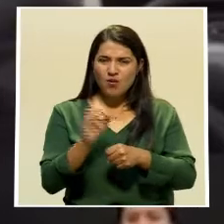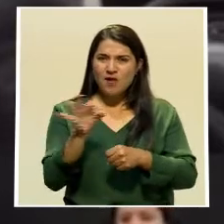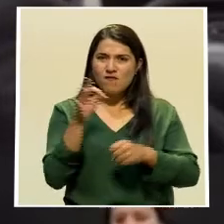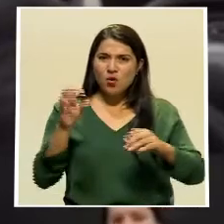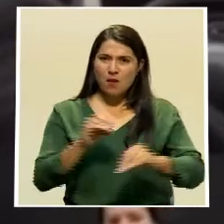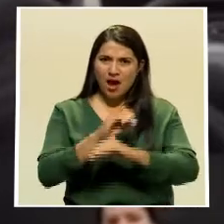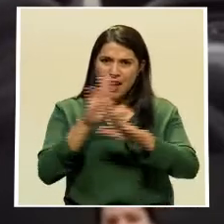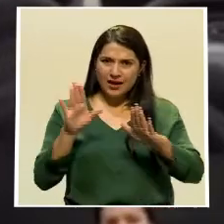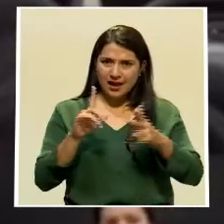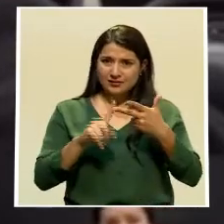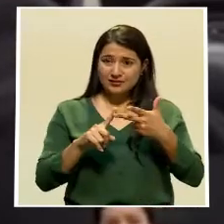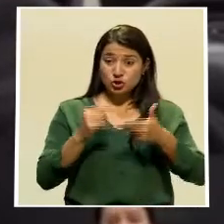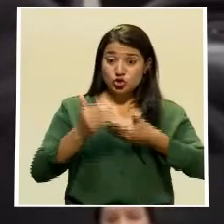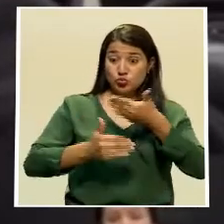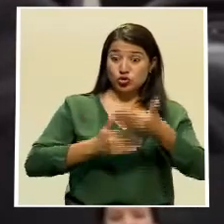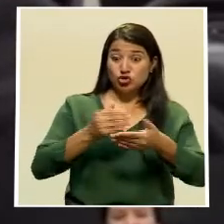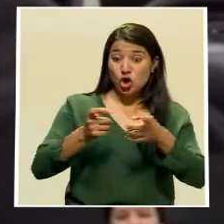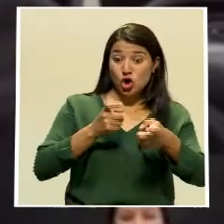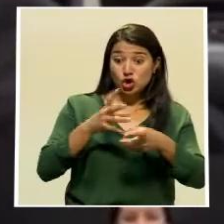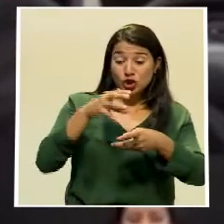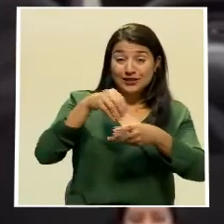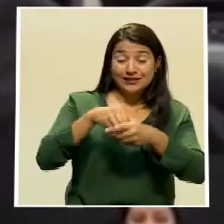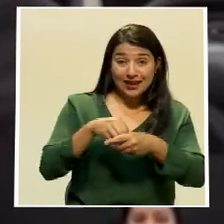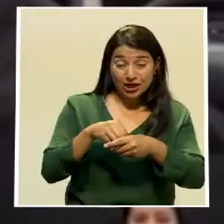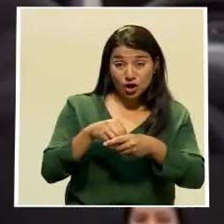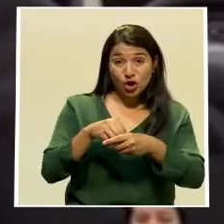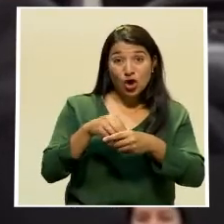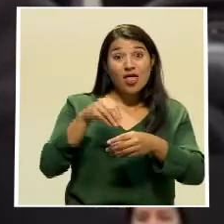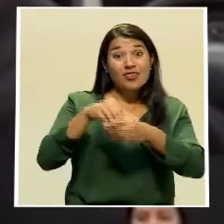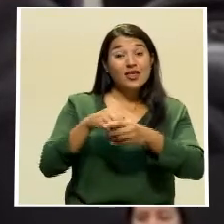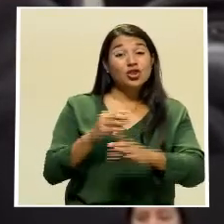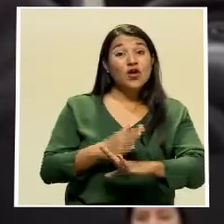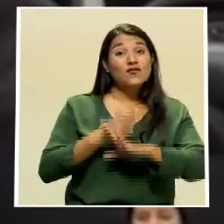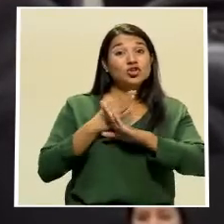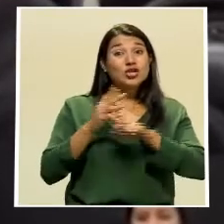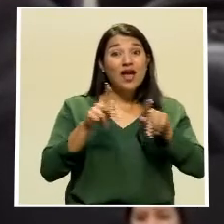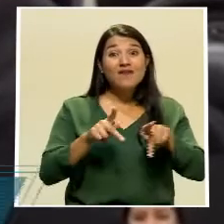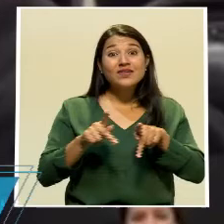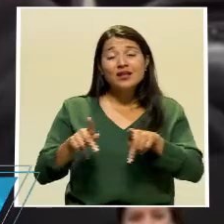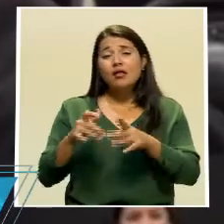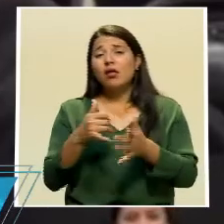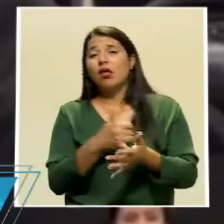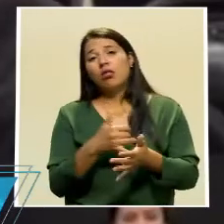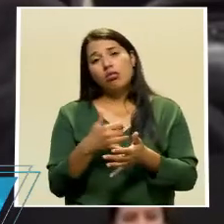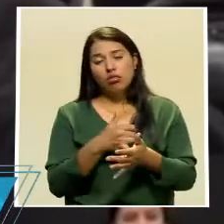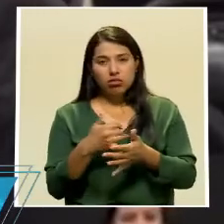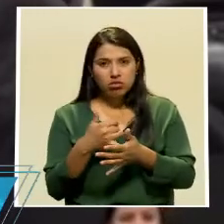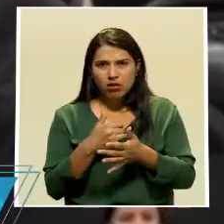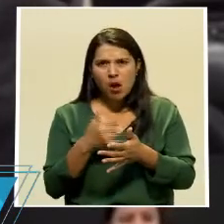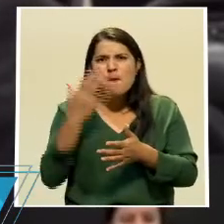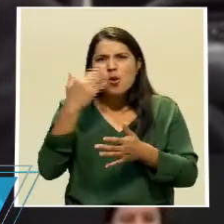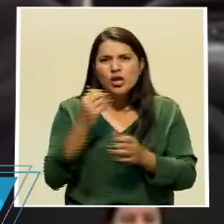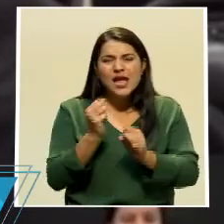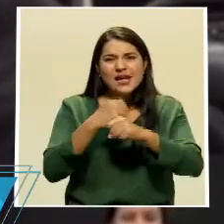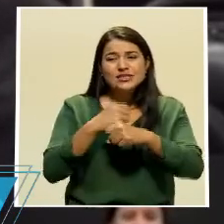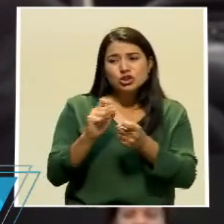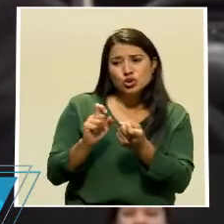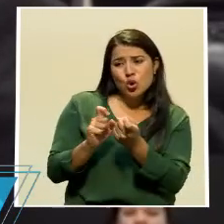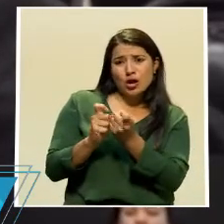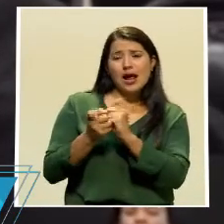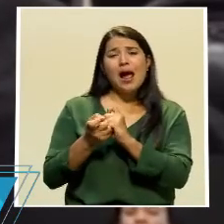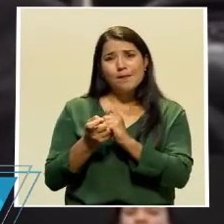Debilitó los procesos de control interno de la Defensoría de los Habitantes con reformas al microproceso